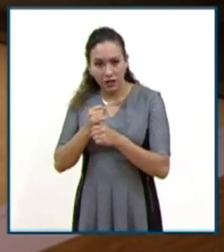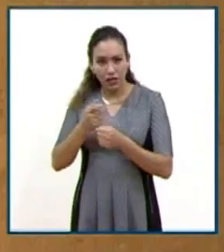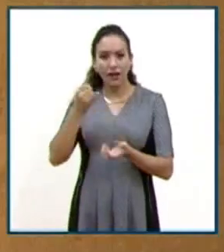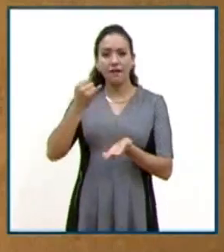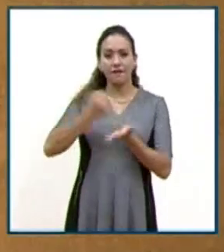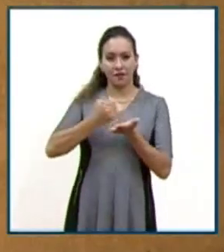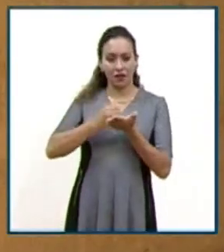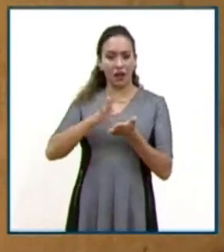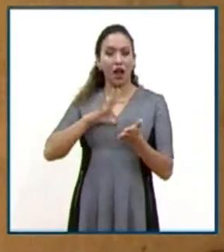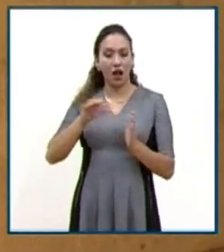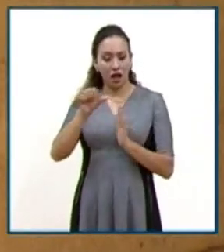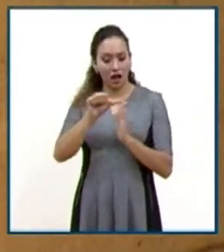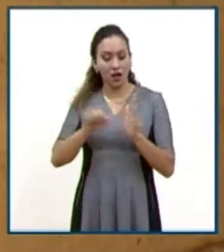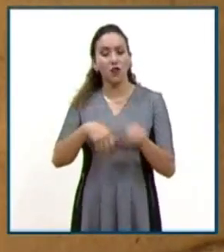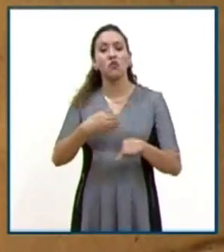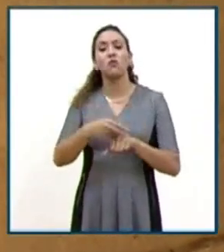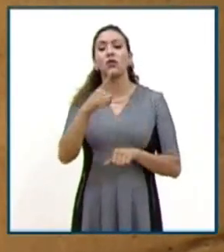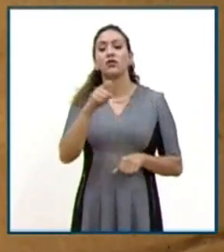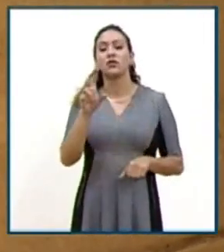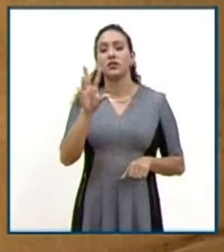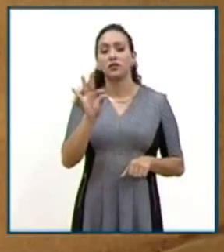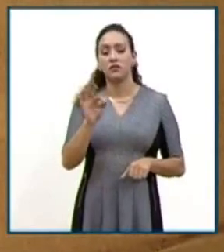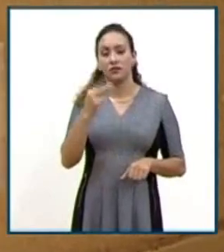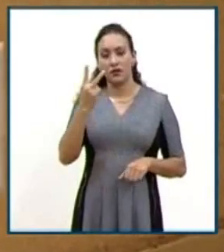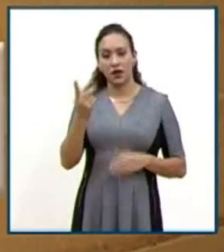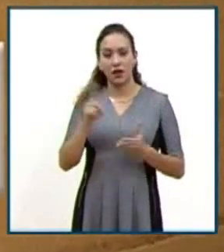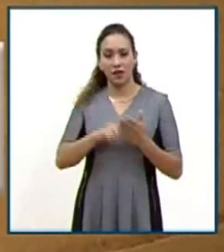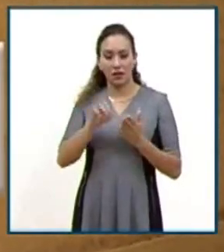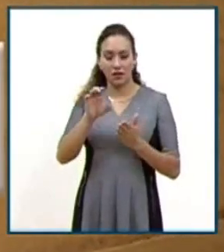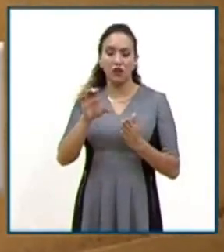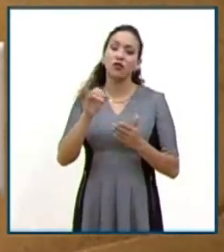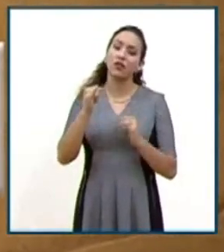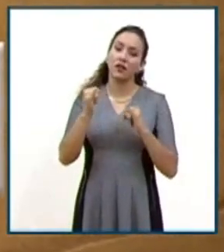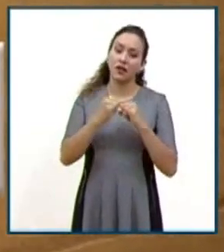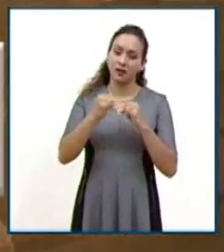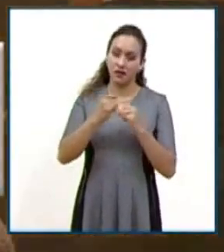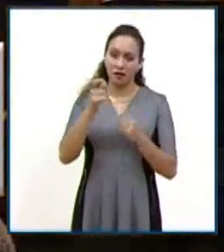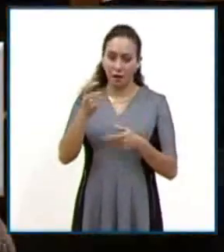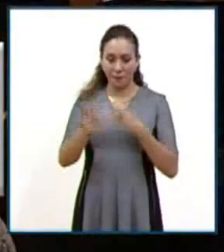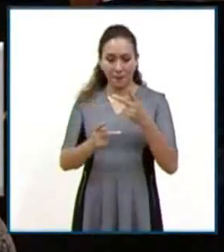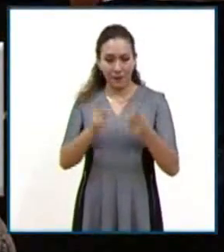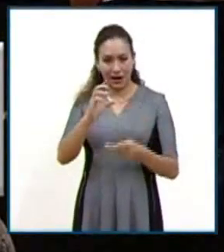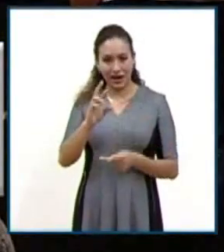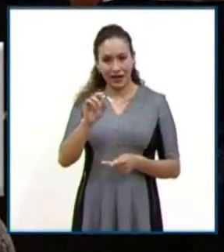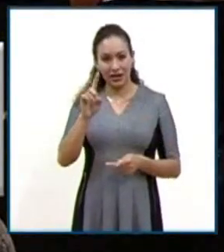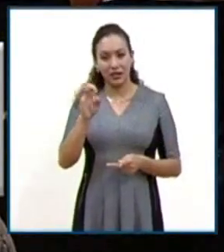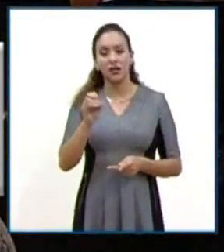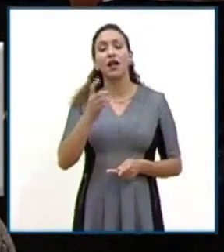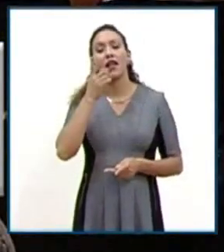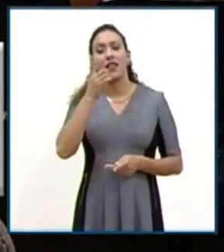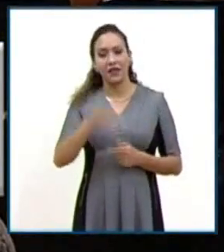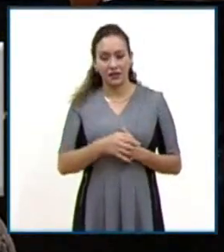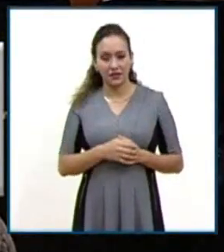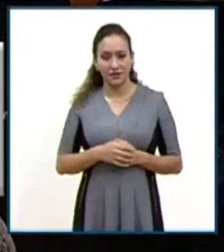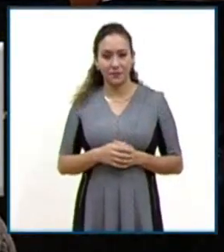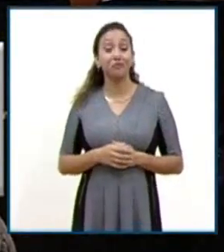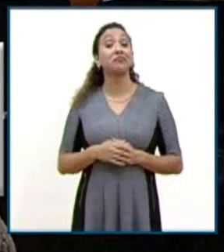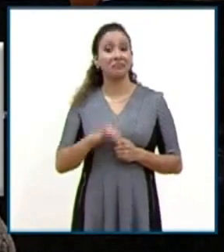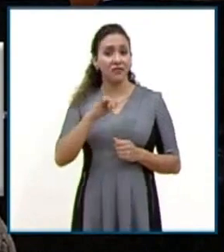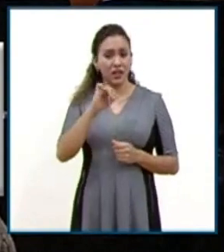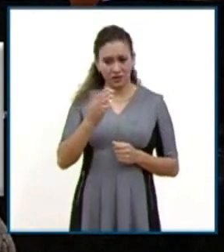fracción cuarta del artículo 142 de la Ley de Instituciones de Crédito implica que la autoridad hacendaria está facultada para